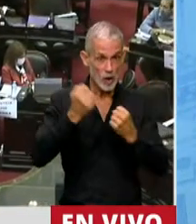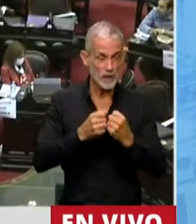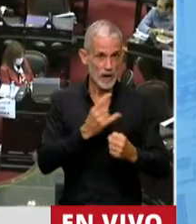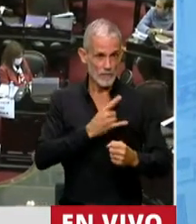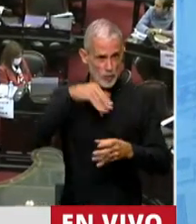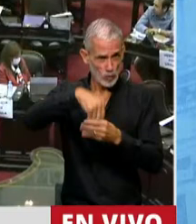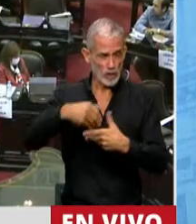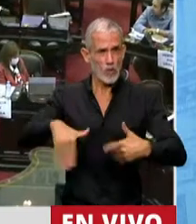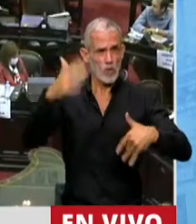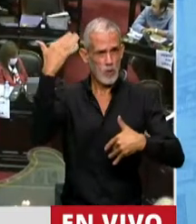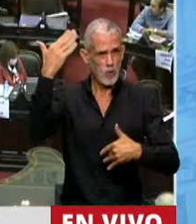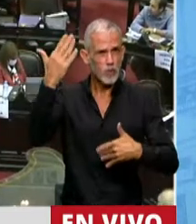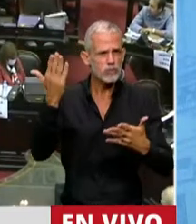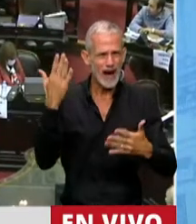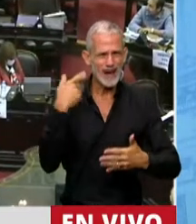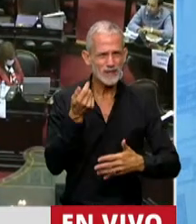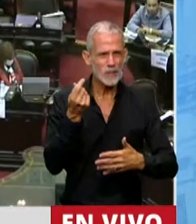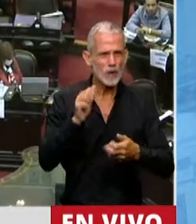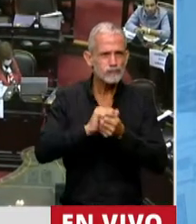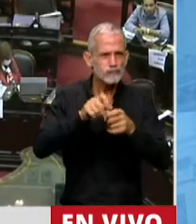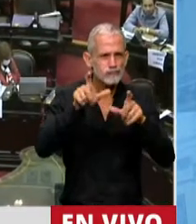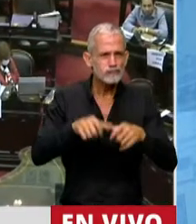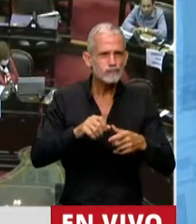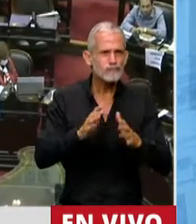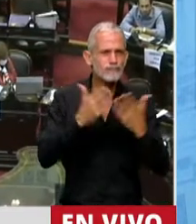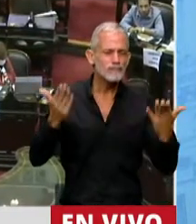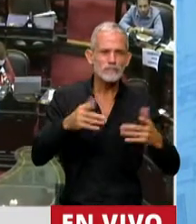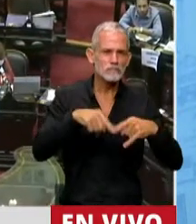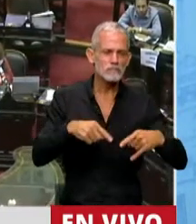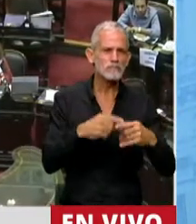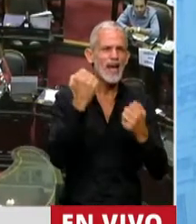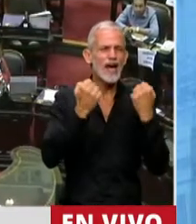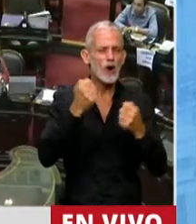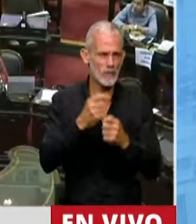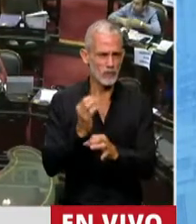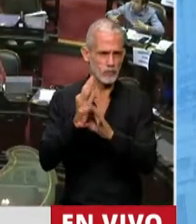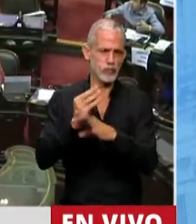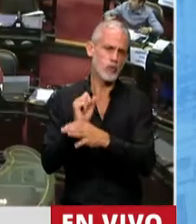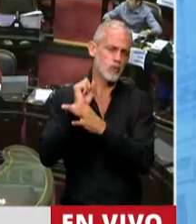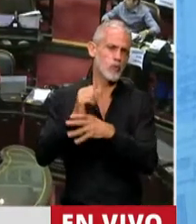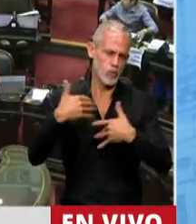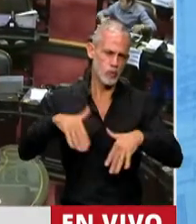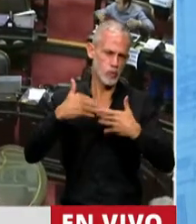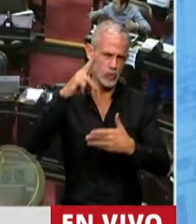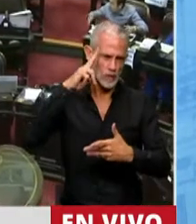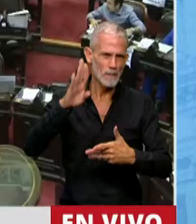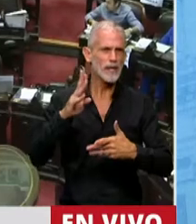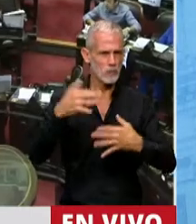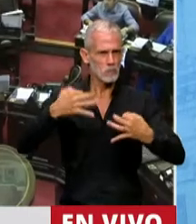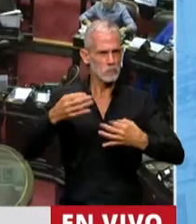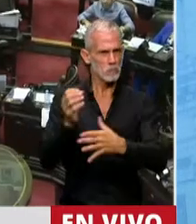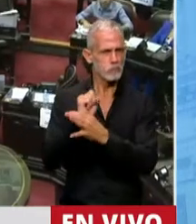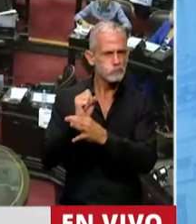académicos. Hace poco salió un artículo de varios economistas, de varios académicos muy respetados, muy